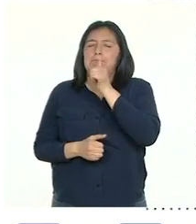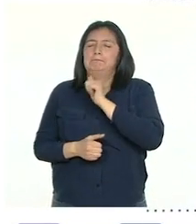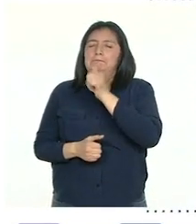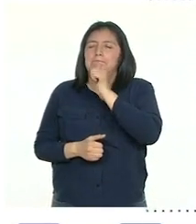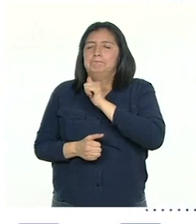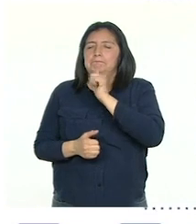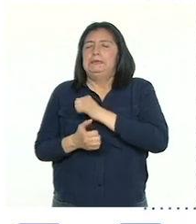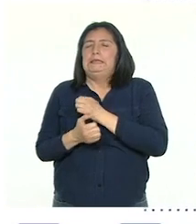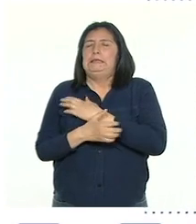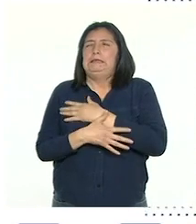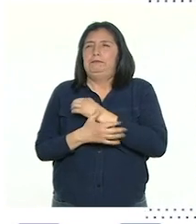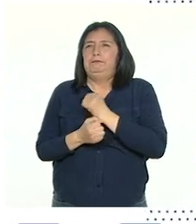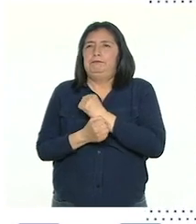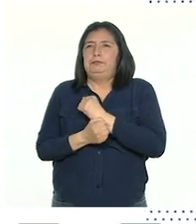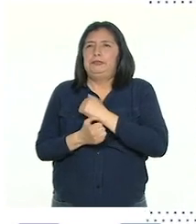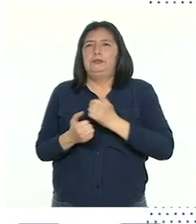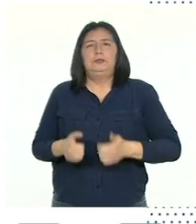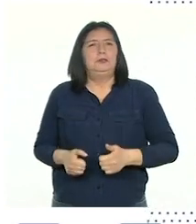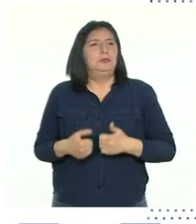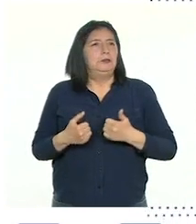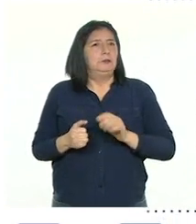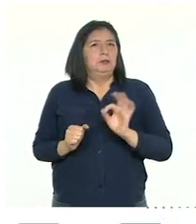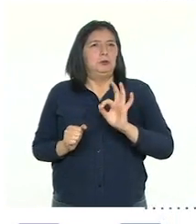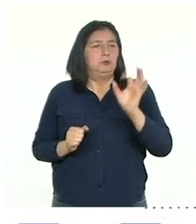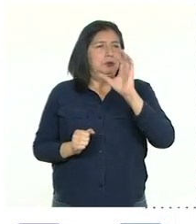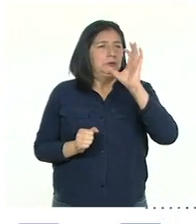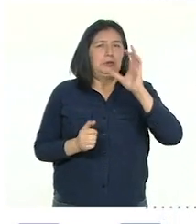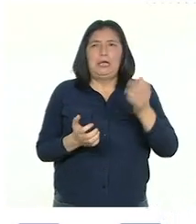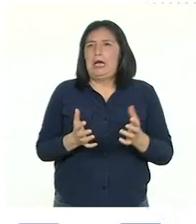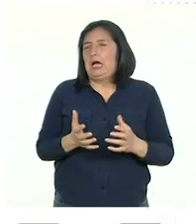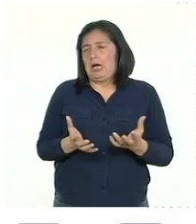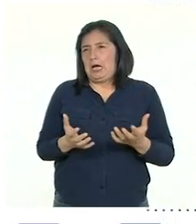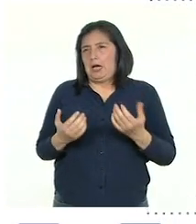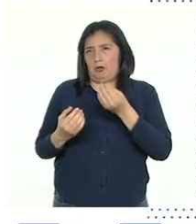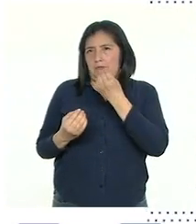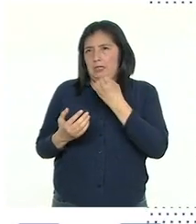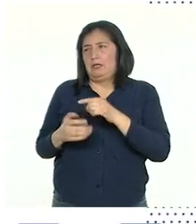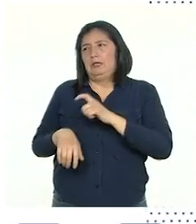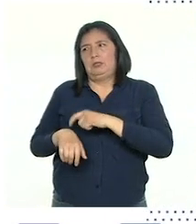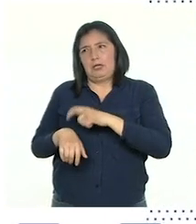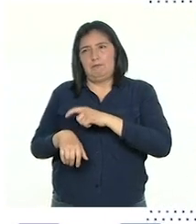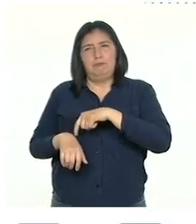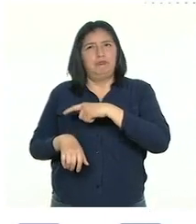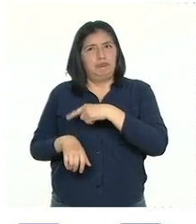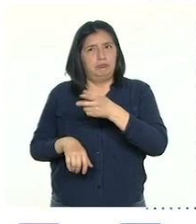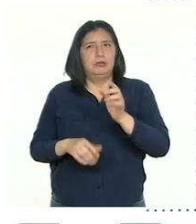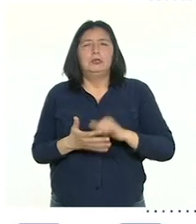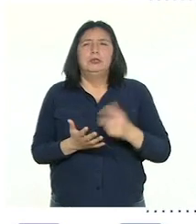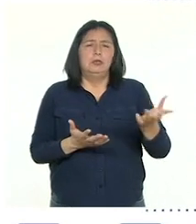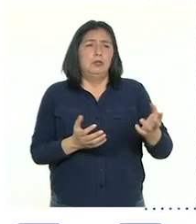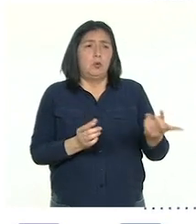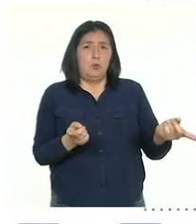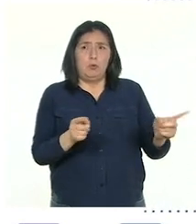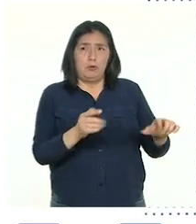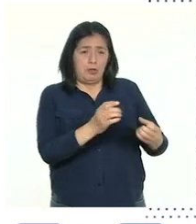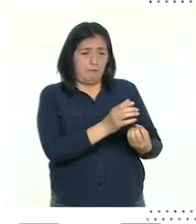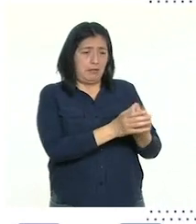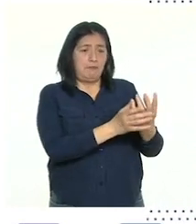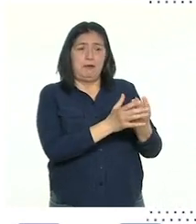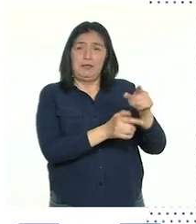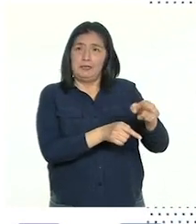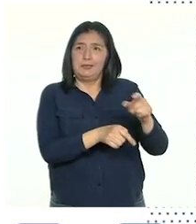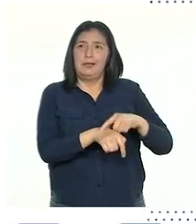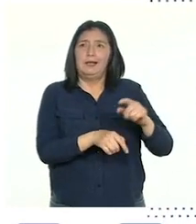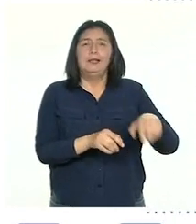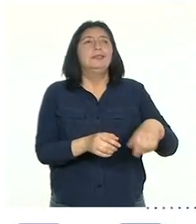el frío y sobrevivir sin buscar alimento por un tiempo. La primavera es la señal